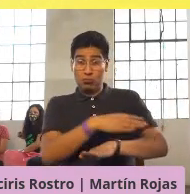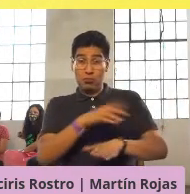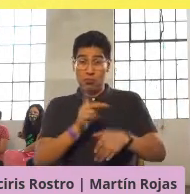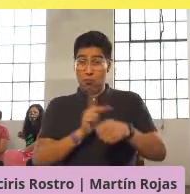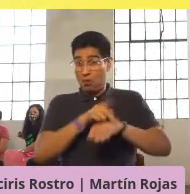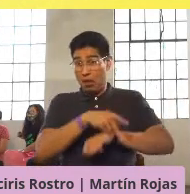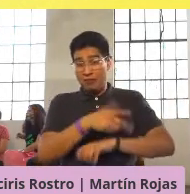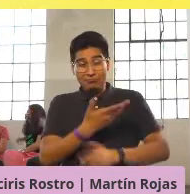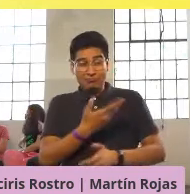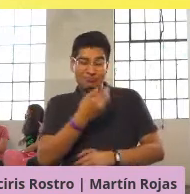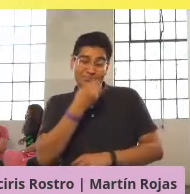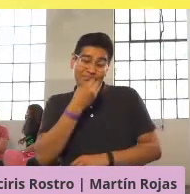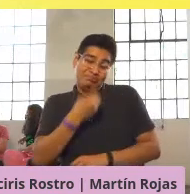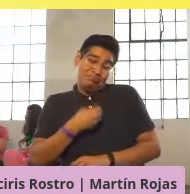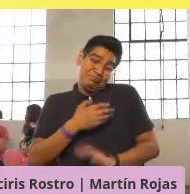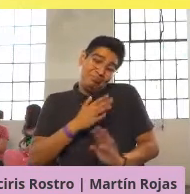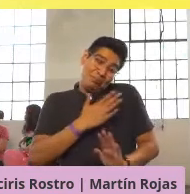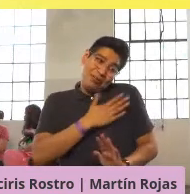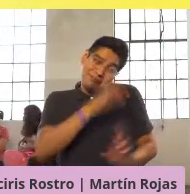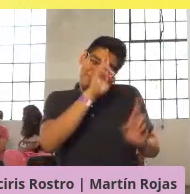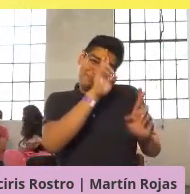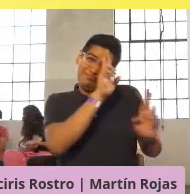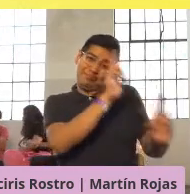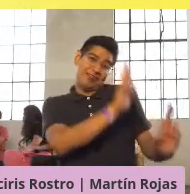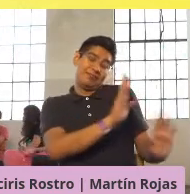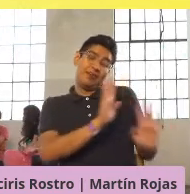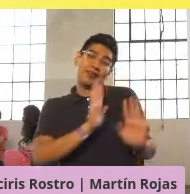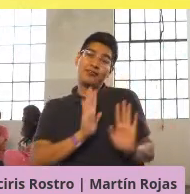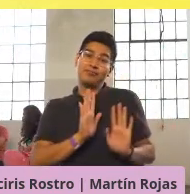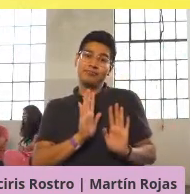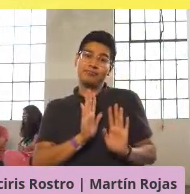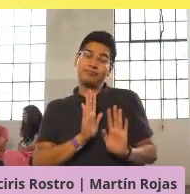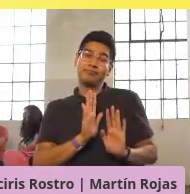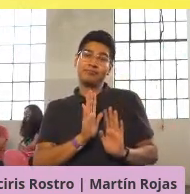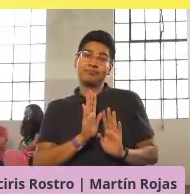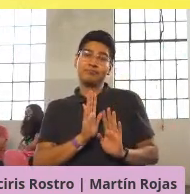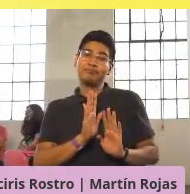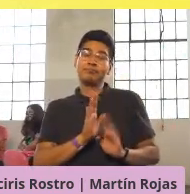pues chale, pero pues bien, güey, o sea, ¿qué te digo, güey? ¿Sabes, no?